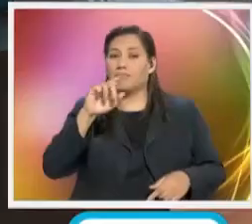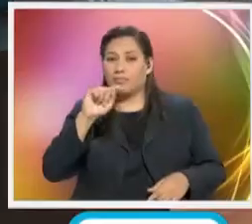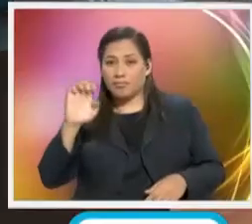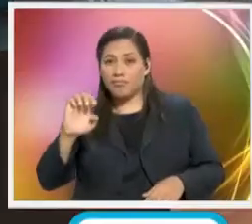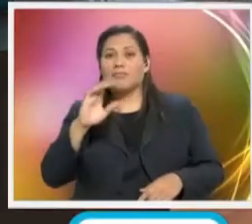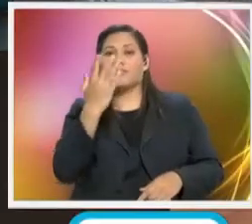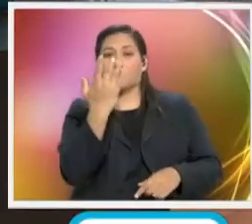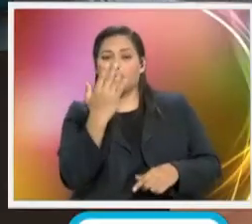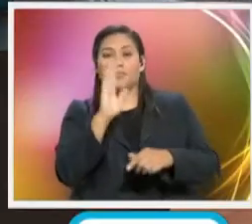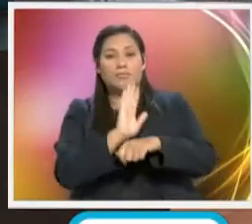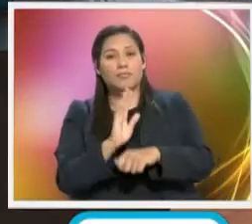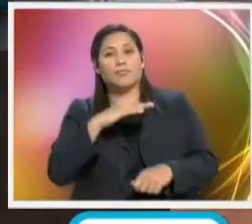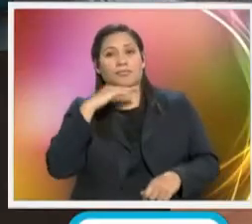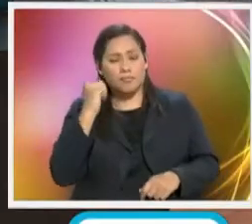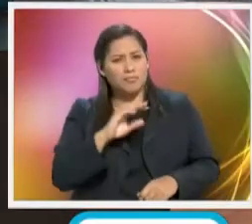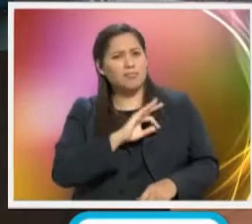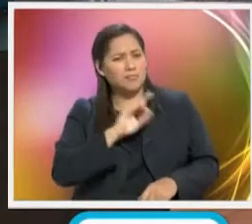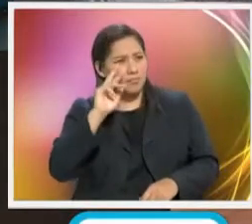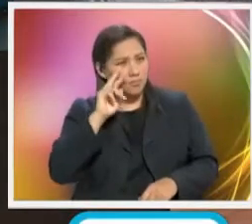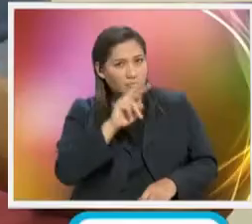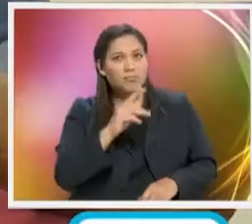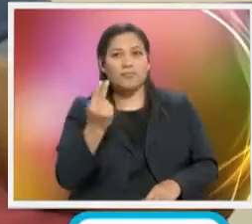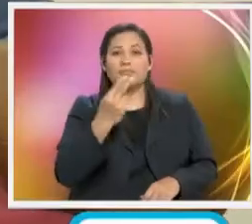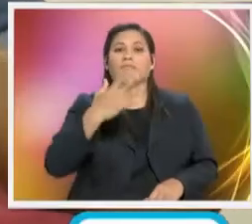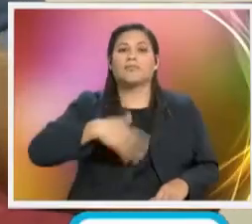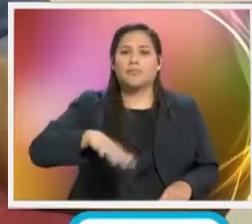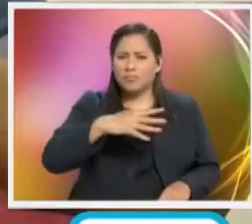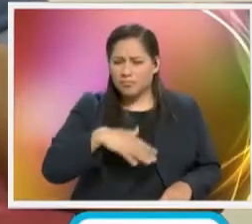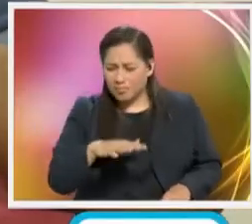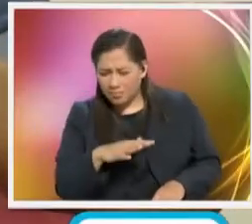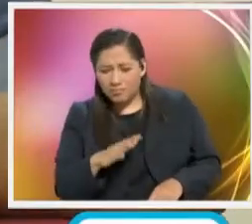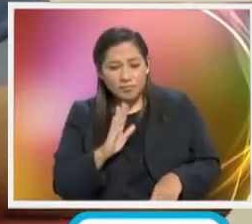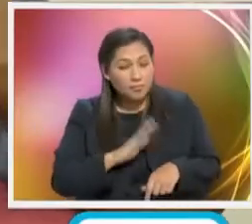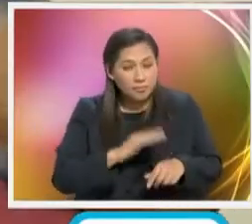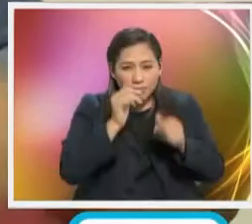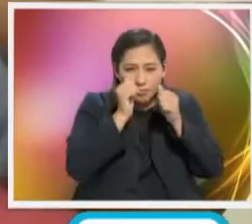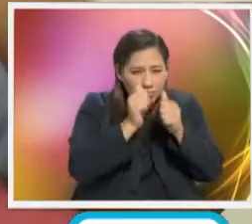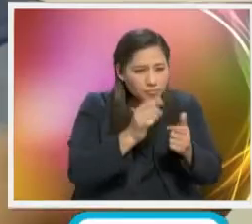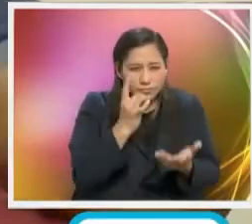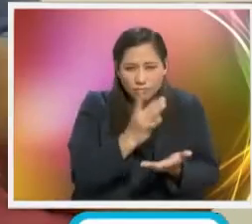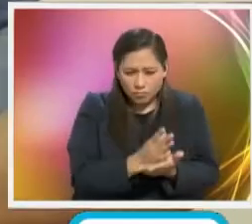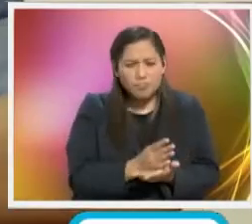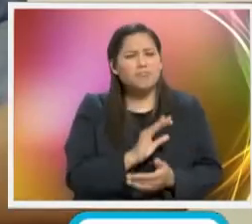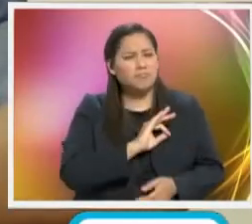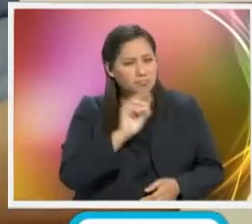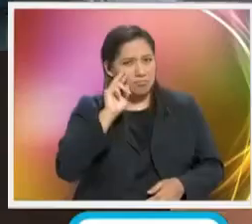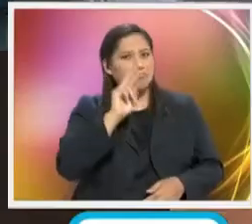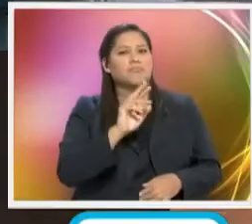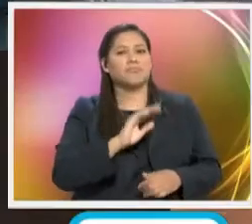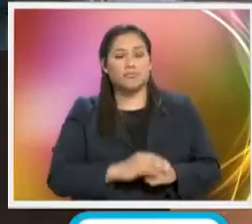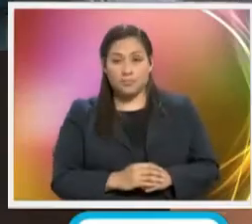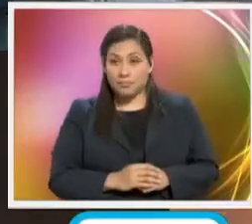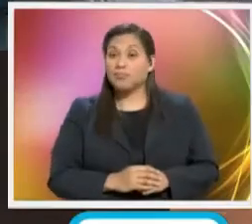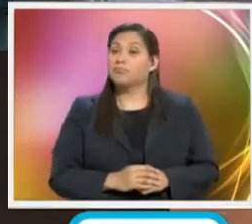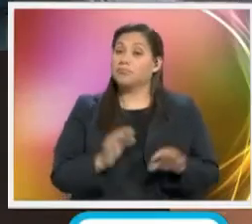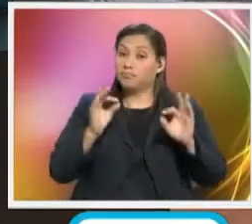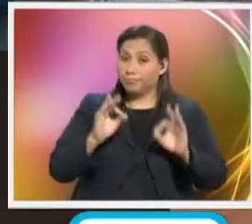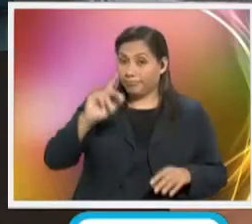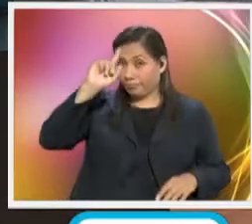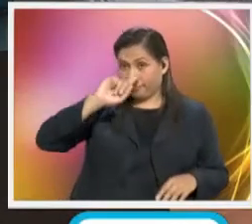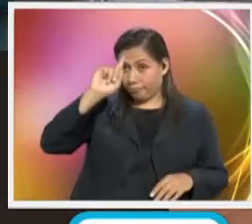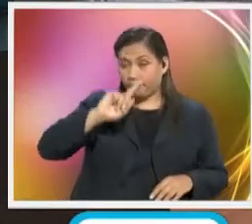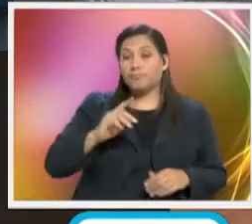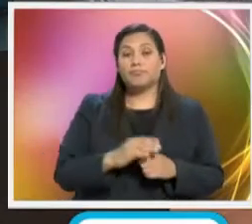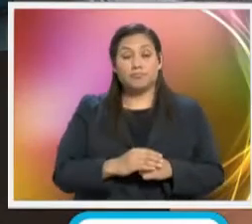50 películas alemanas. Se puede ver, hay que buscarlo, hay que estar un poquito atento nada más, pero de que se puede ver, se puede ver. Excelentes